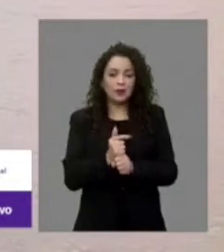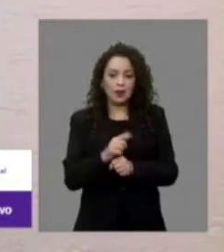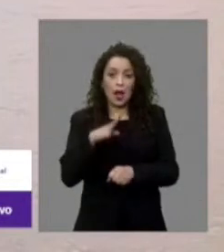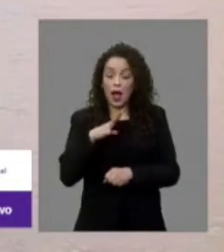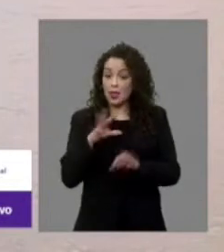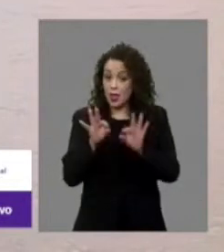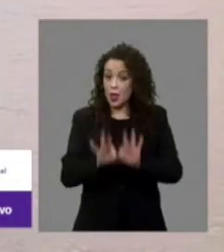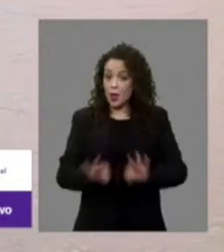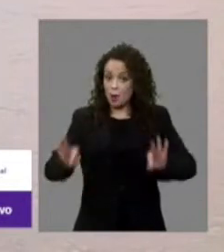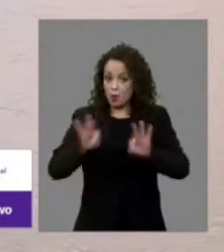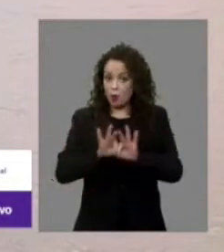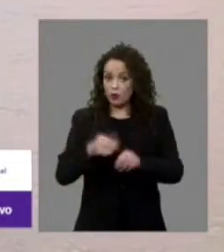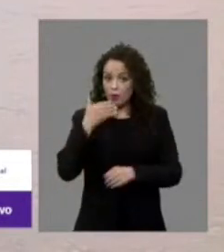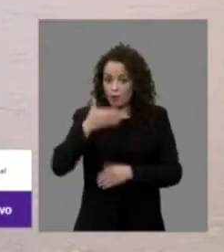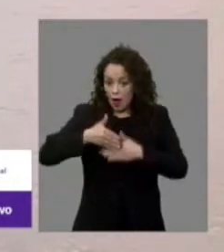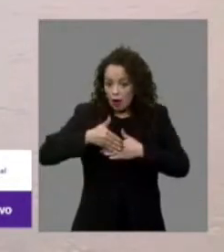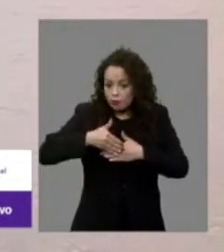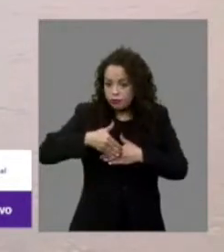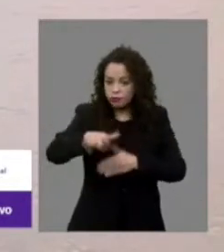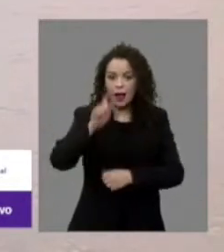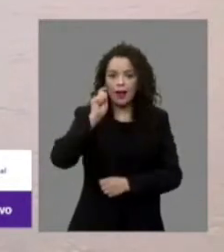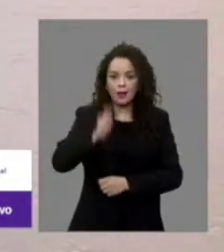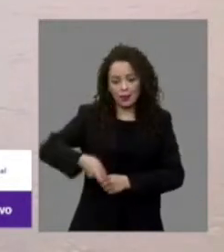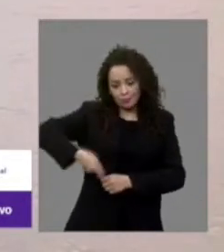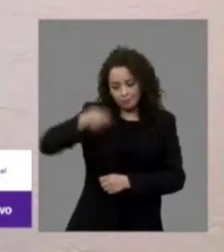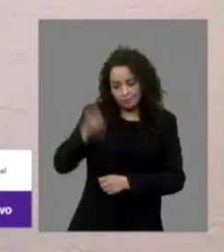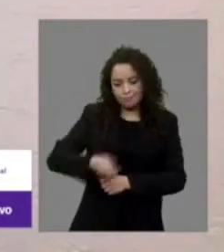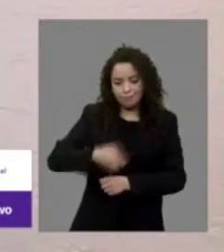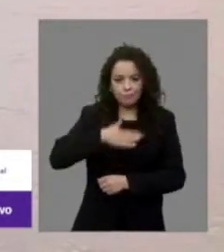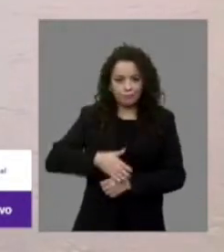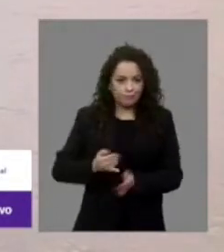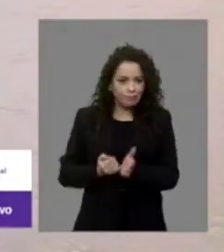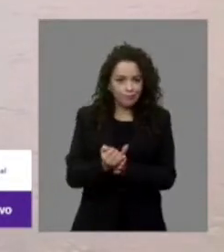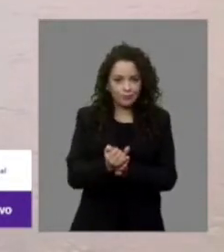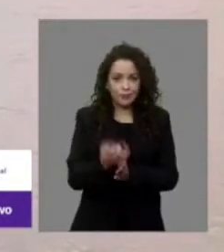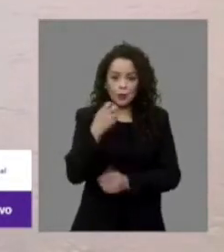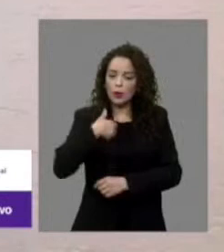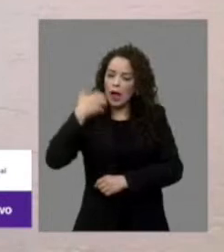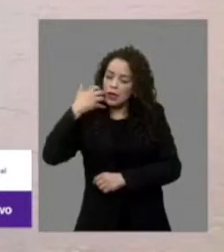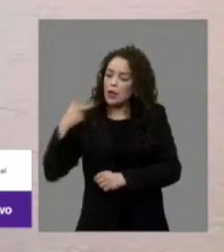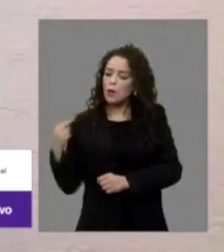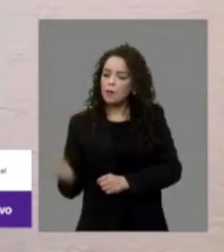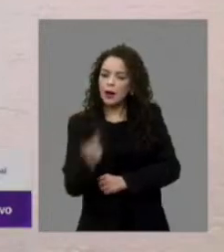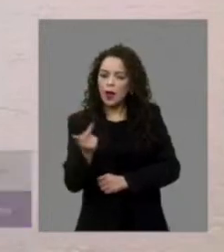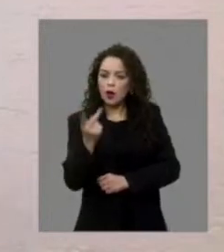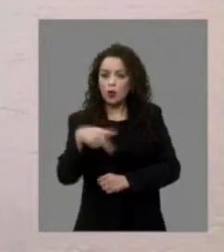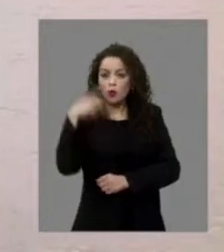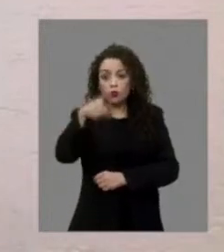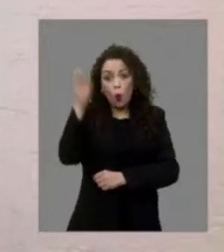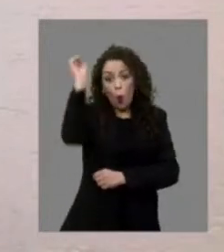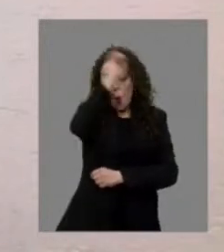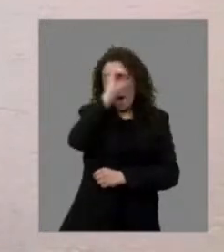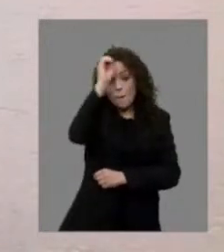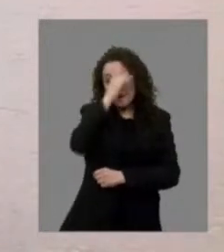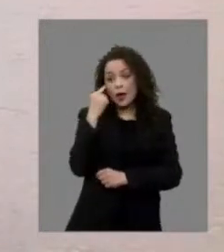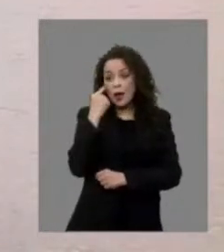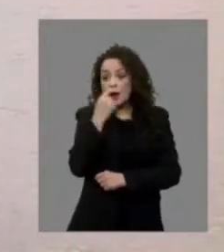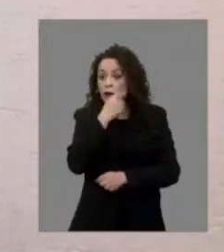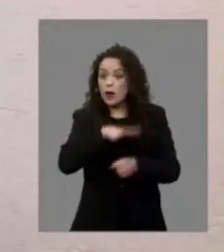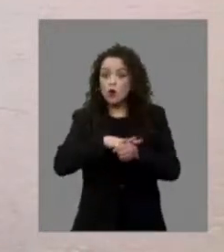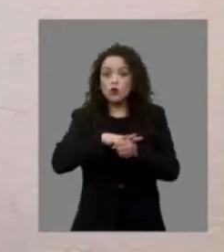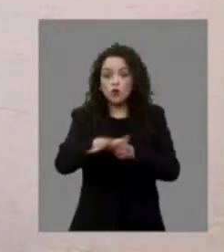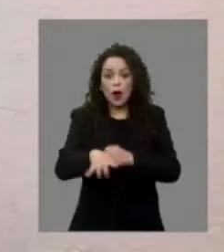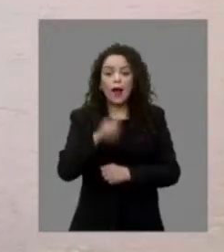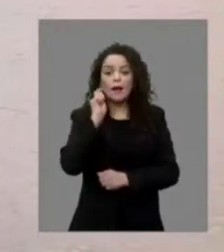desarrollo jurisprudencial. Y en ese sentido, les quiero preguntar a ustedes cuáles, desde su perspectiva, consideran que han sido